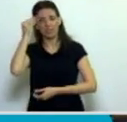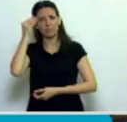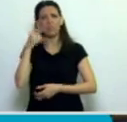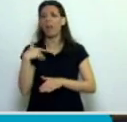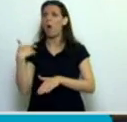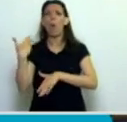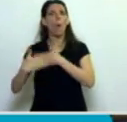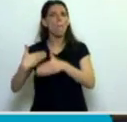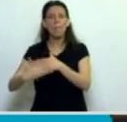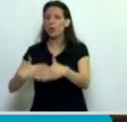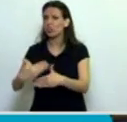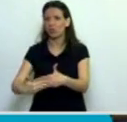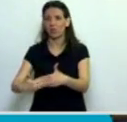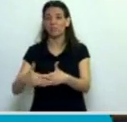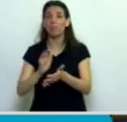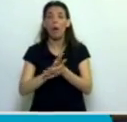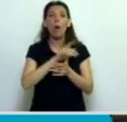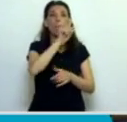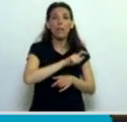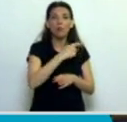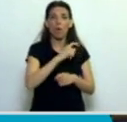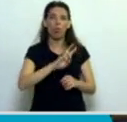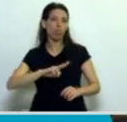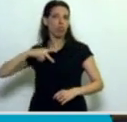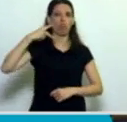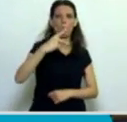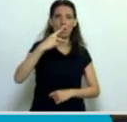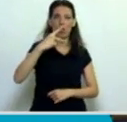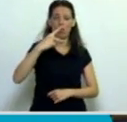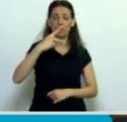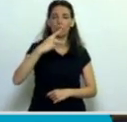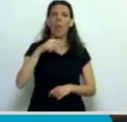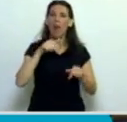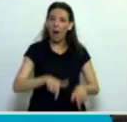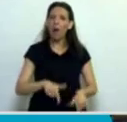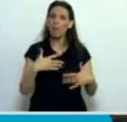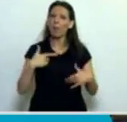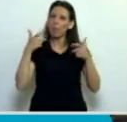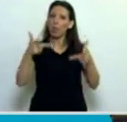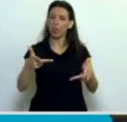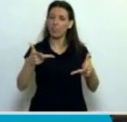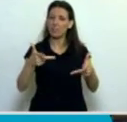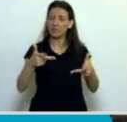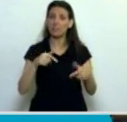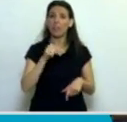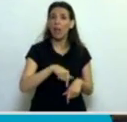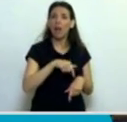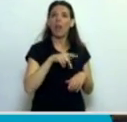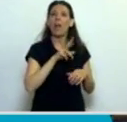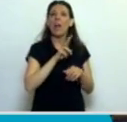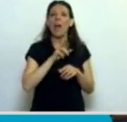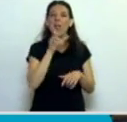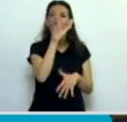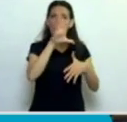que duplicó la cantidad de beneficiarios y que nos permite decir que tenemos la cobertura más alta de